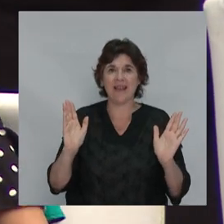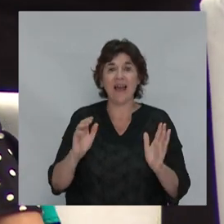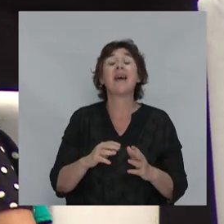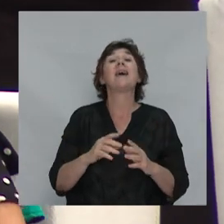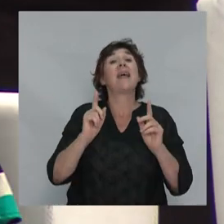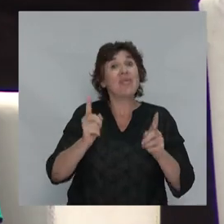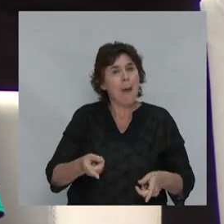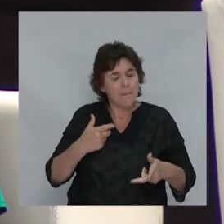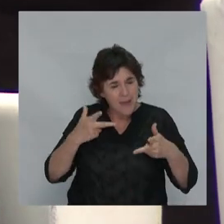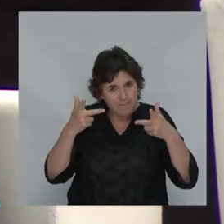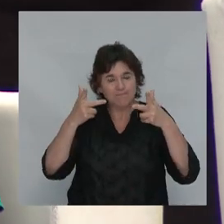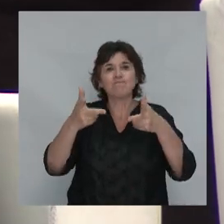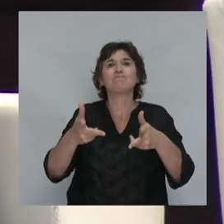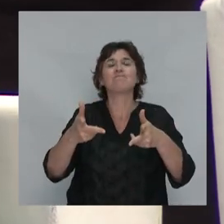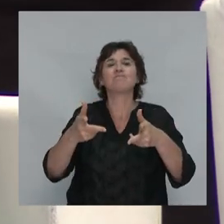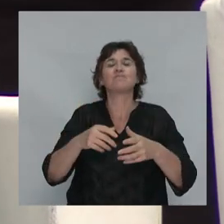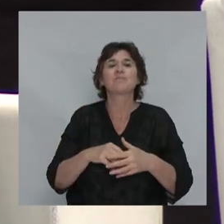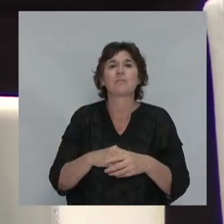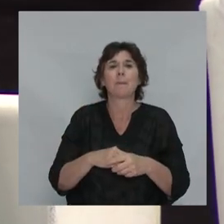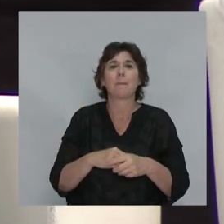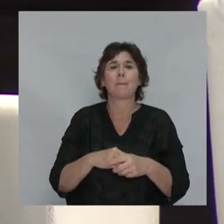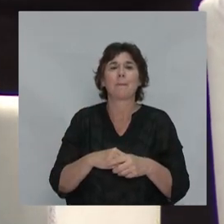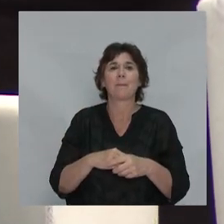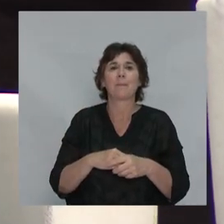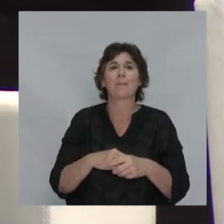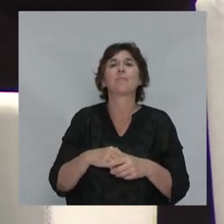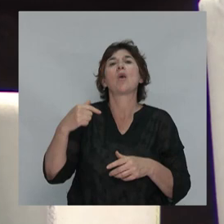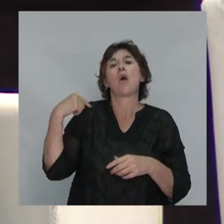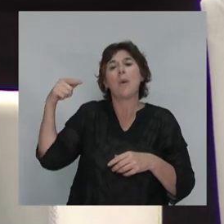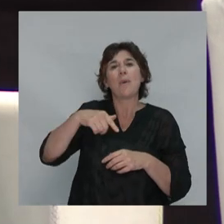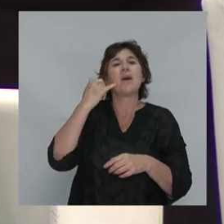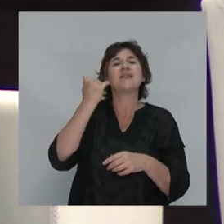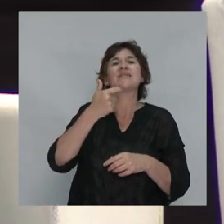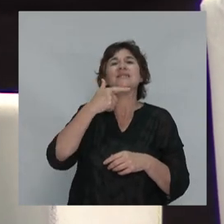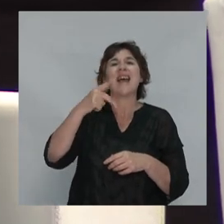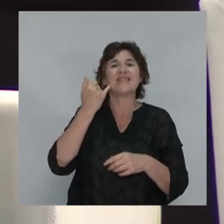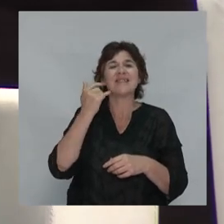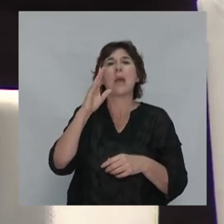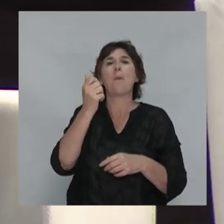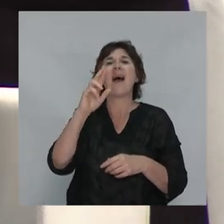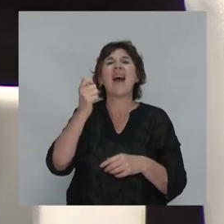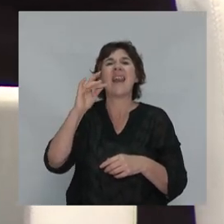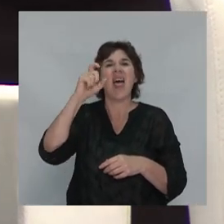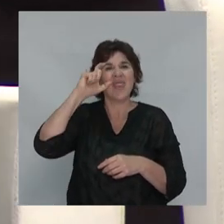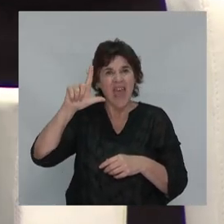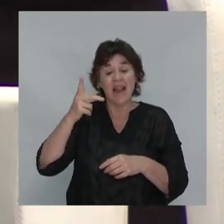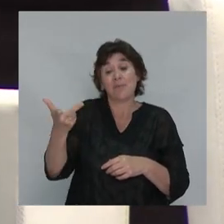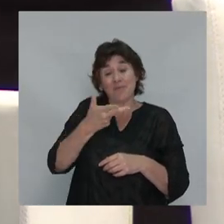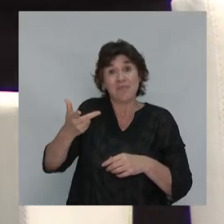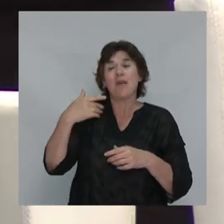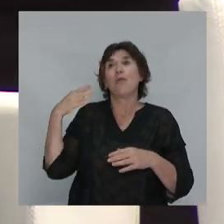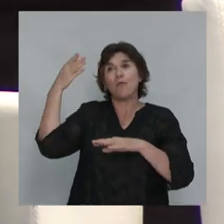Decirles también que venimos con Hugo Yasky, con Roberto Baradel, de un encuentro